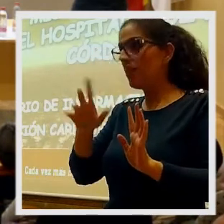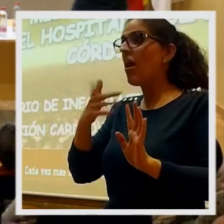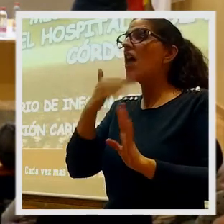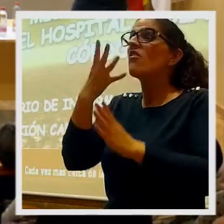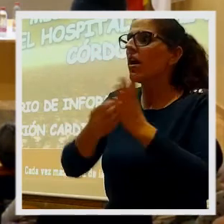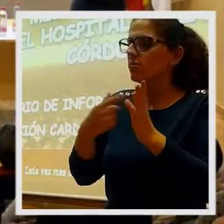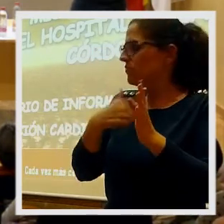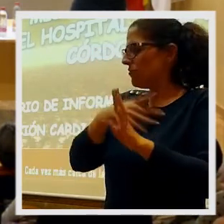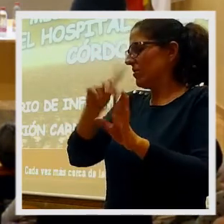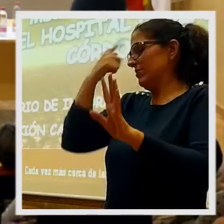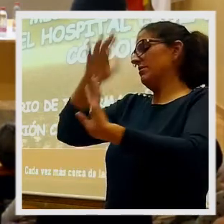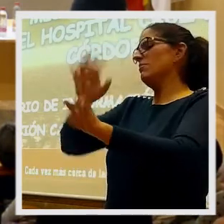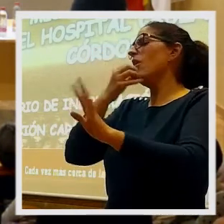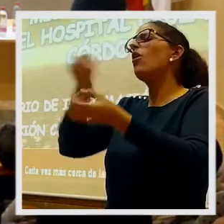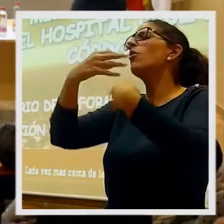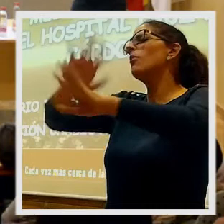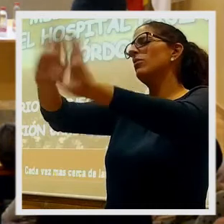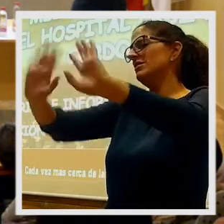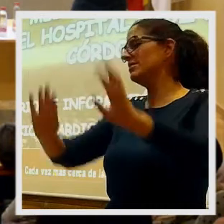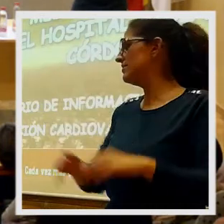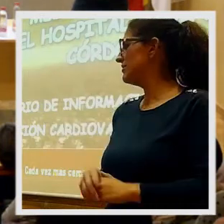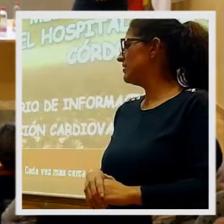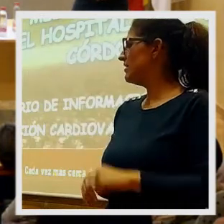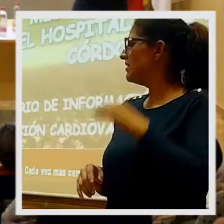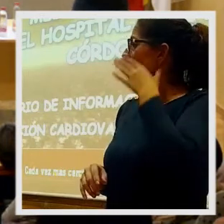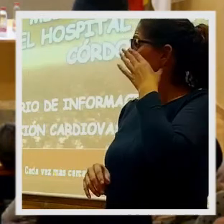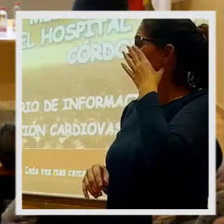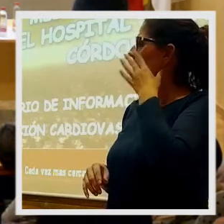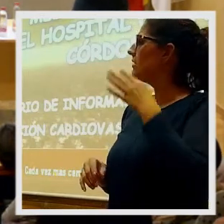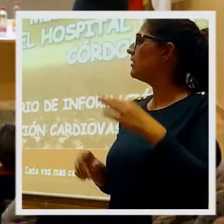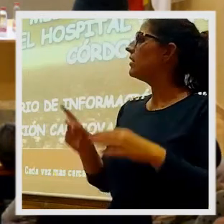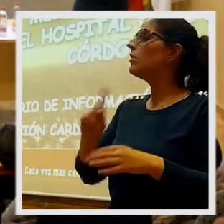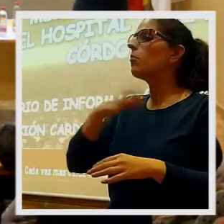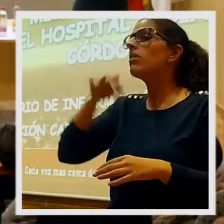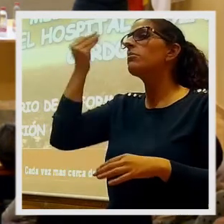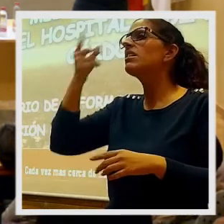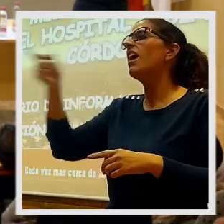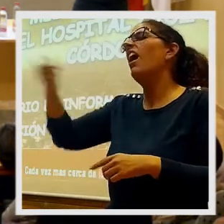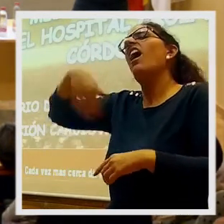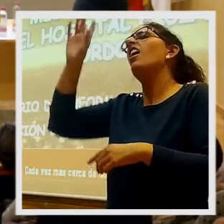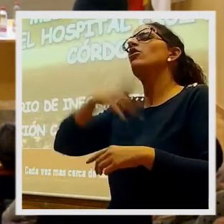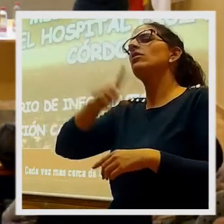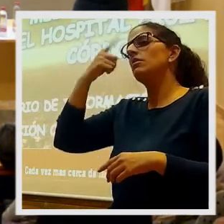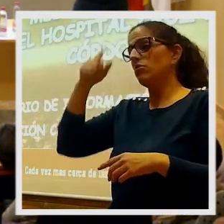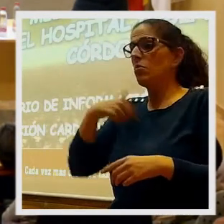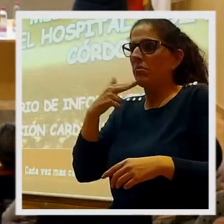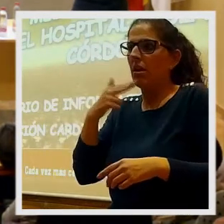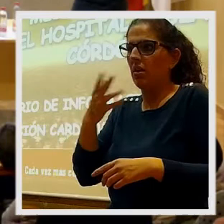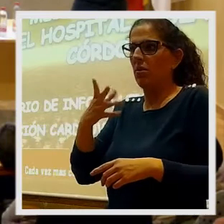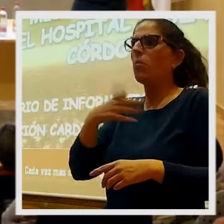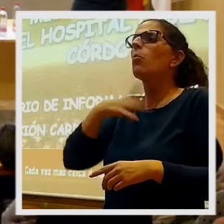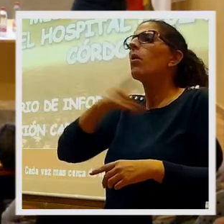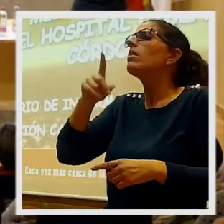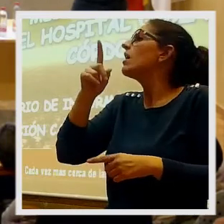mal no la contemplaba. Pueden pensar, escuchar sobrado este. No, no es eso. Según su estadística, hay complicaciones